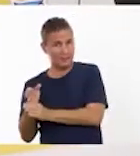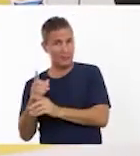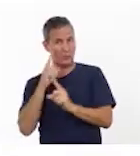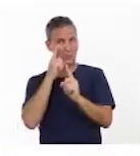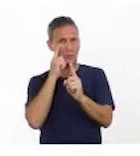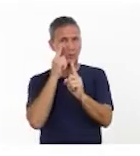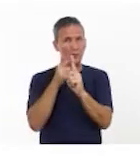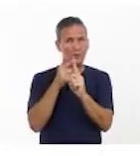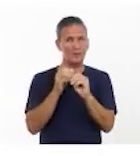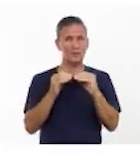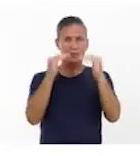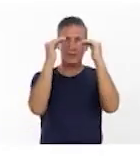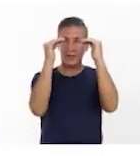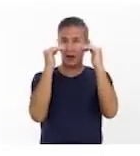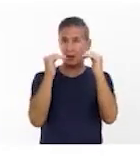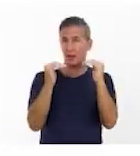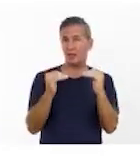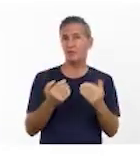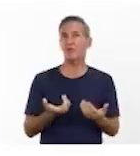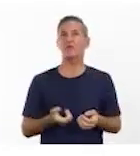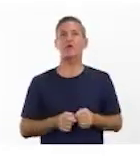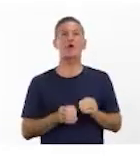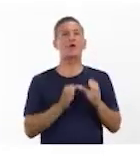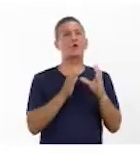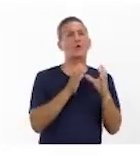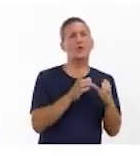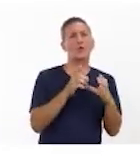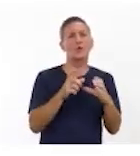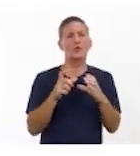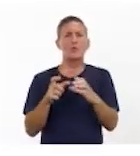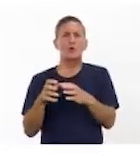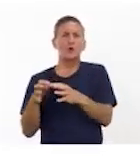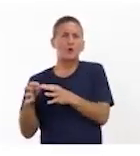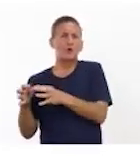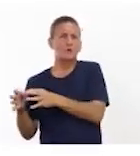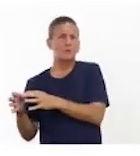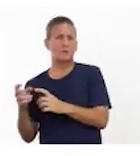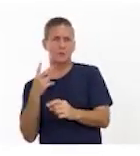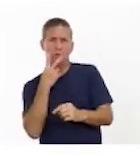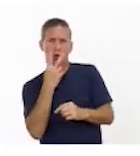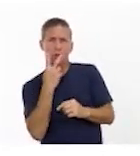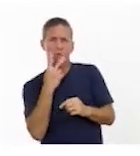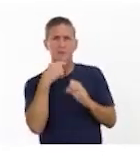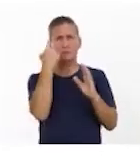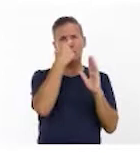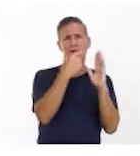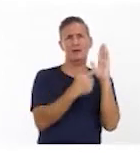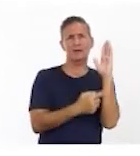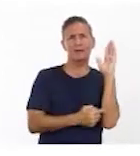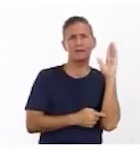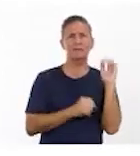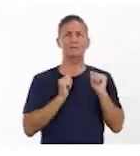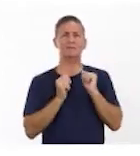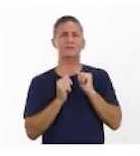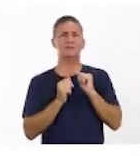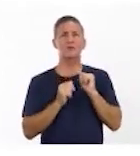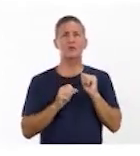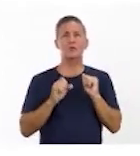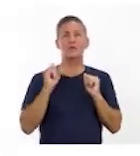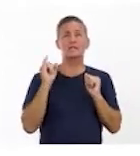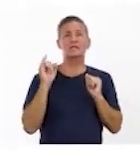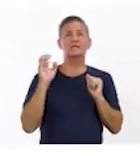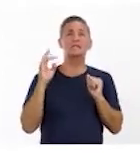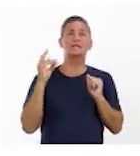Pasemos al próximo objetivo, clasificar los compuestos orgánicos atendiendo a su composición